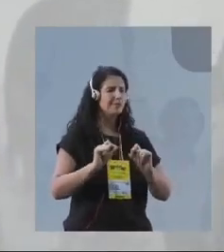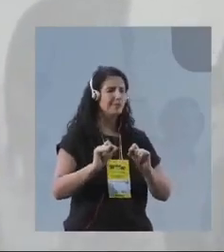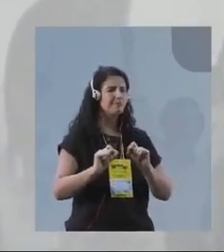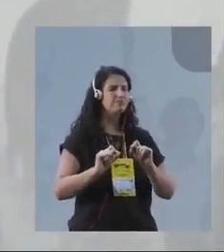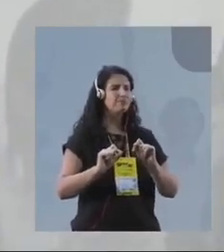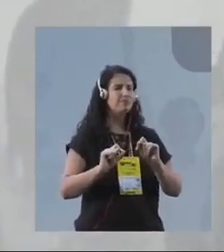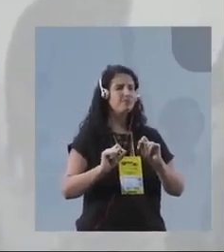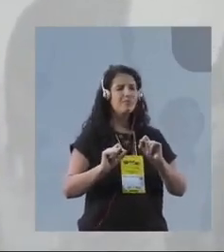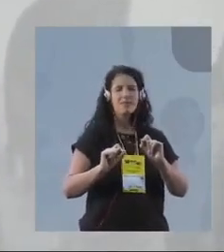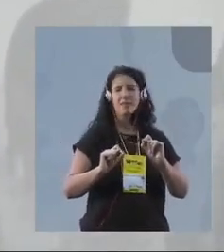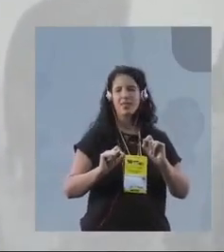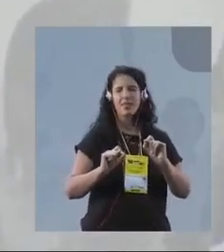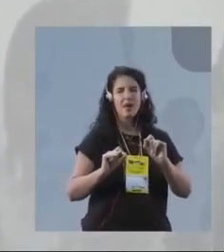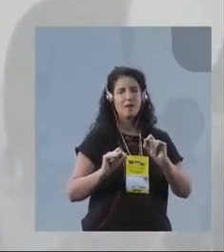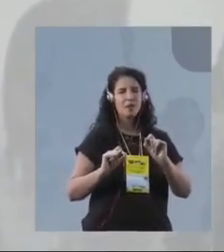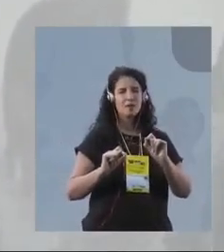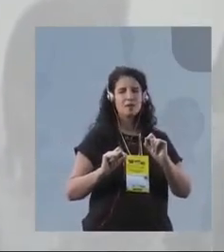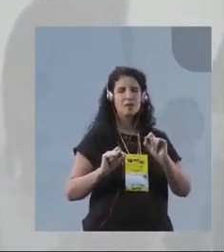el neoliberalismo